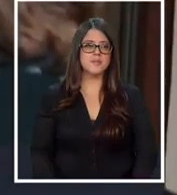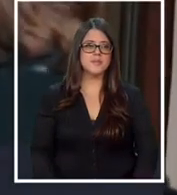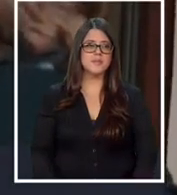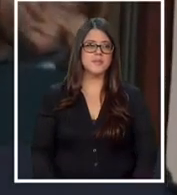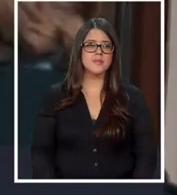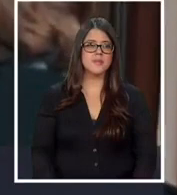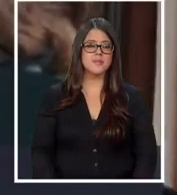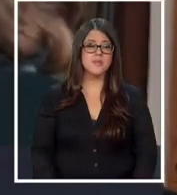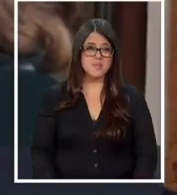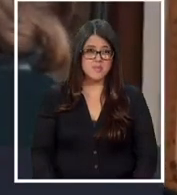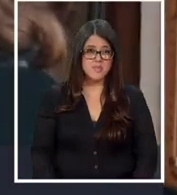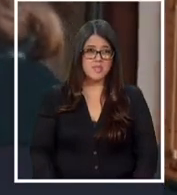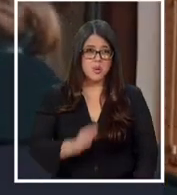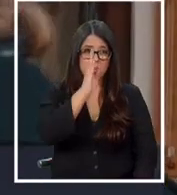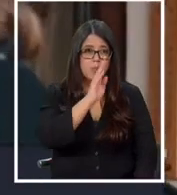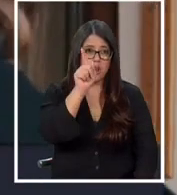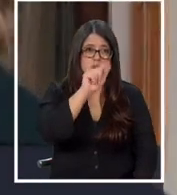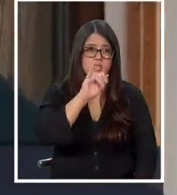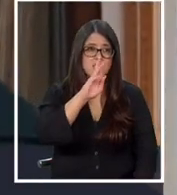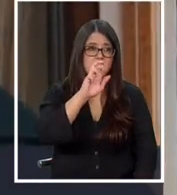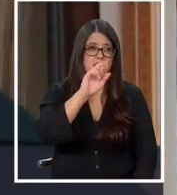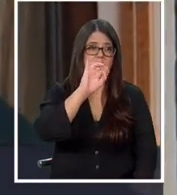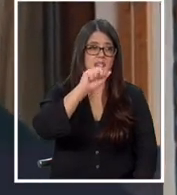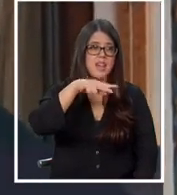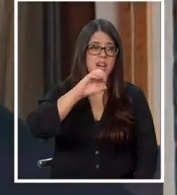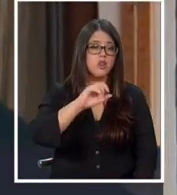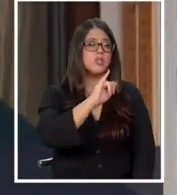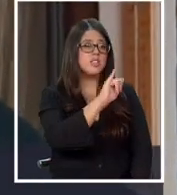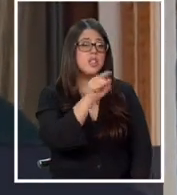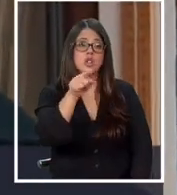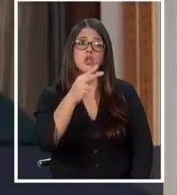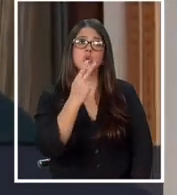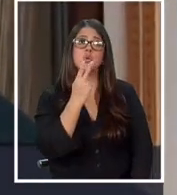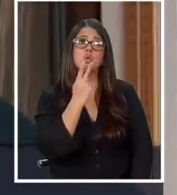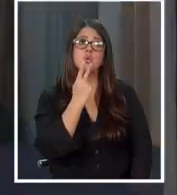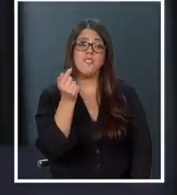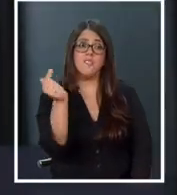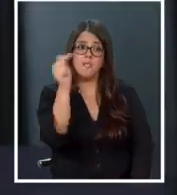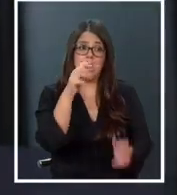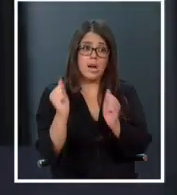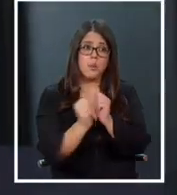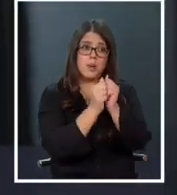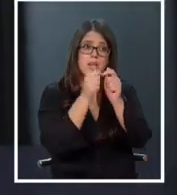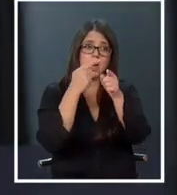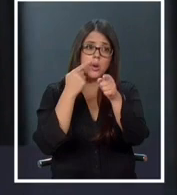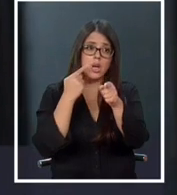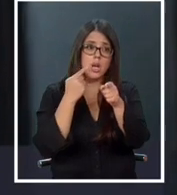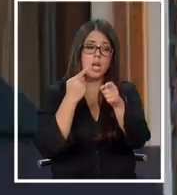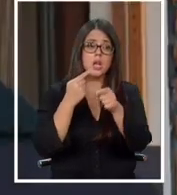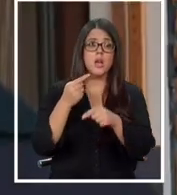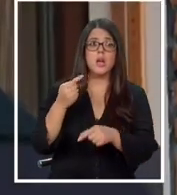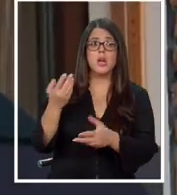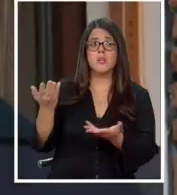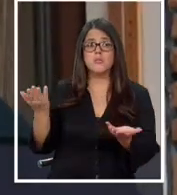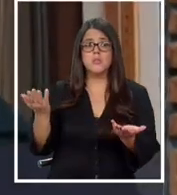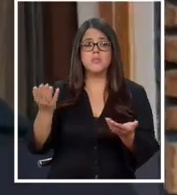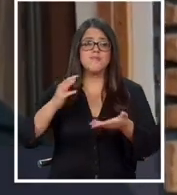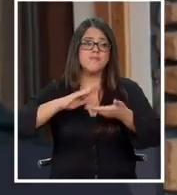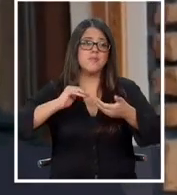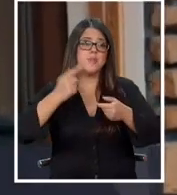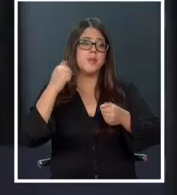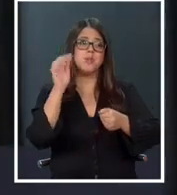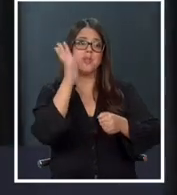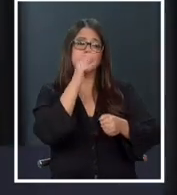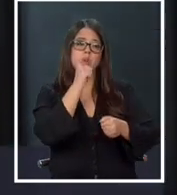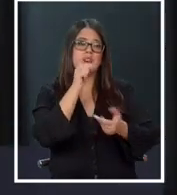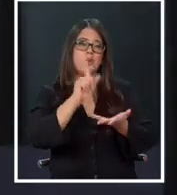A Siberian Husky. Yes. And you are here with them. Well. Sorry, there's no